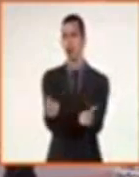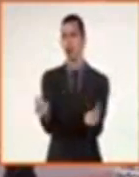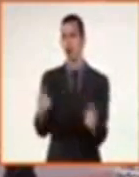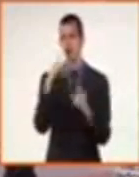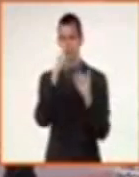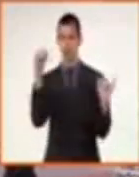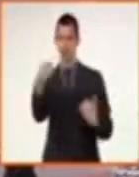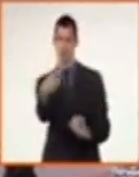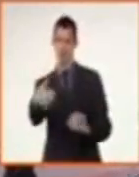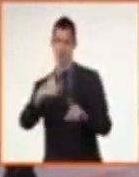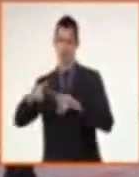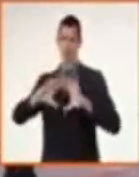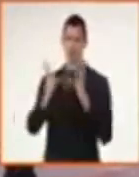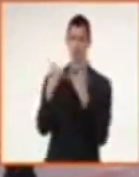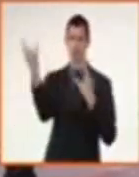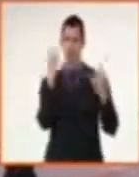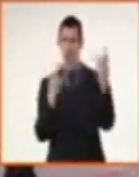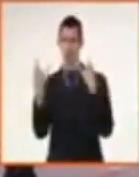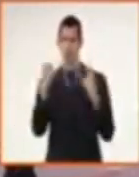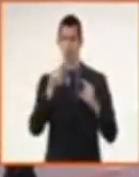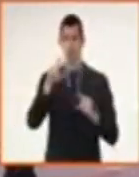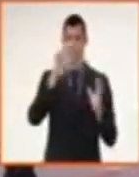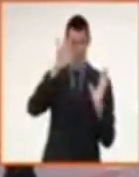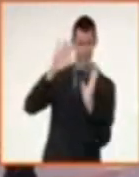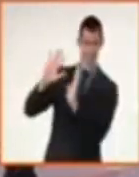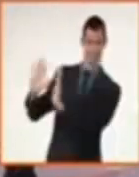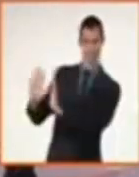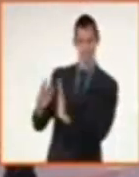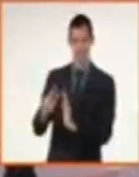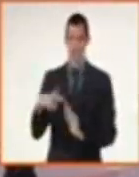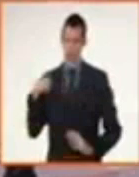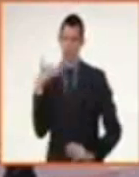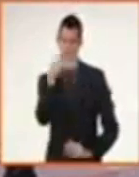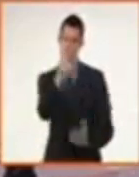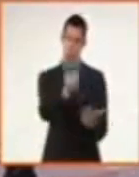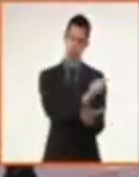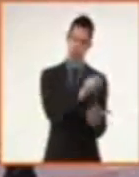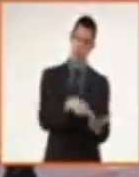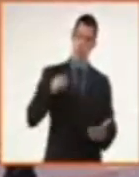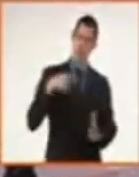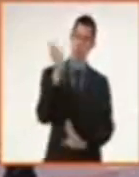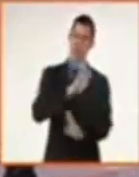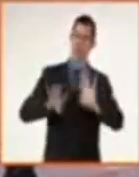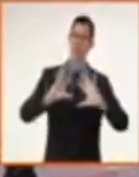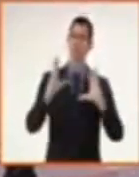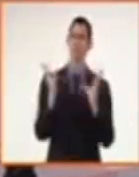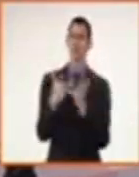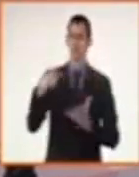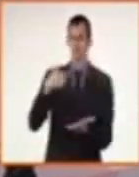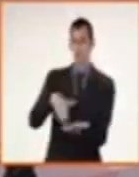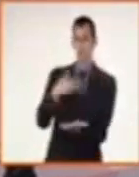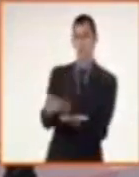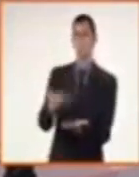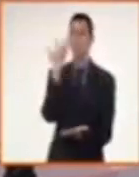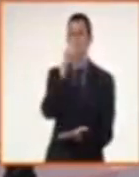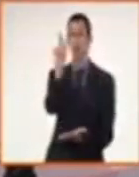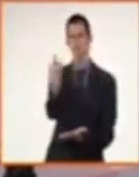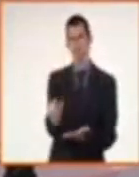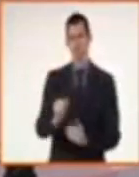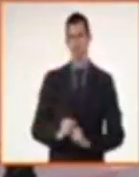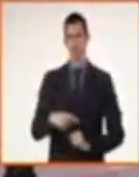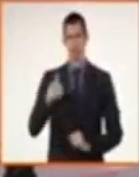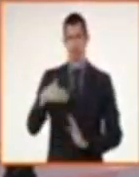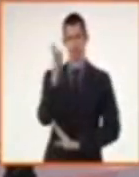manipulaciones, nuestro pueblo fue a votar y lo hizo en defensa no solo de sus candidatos, sino también de la revolución. Fue una